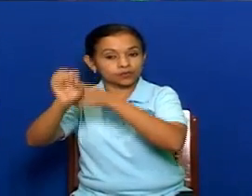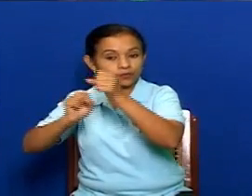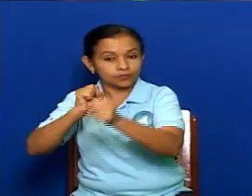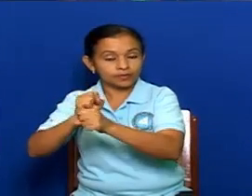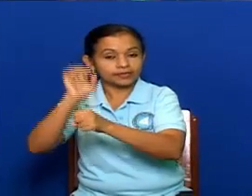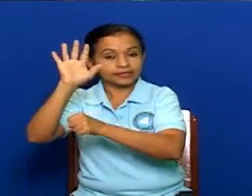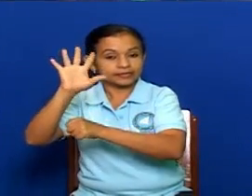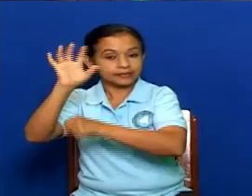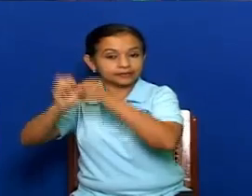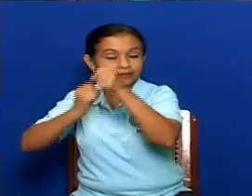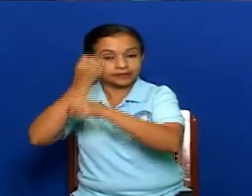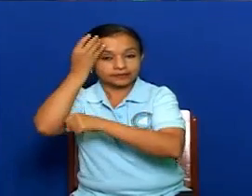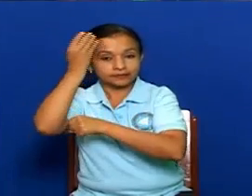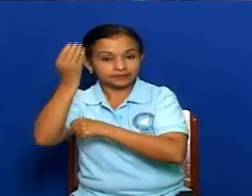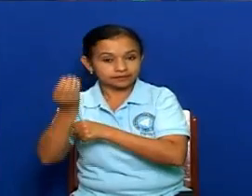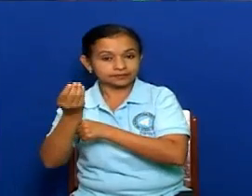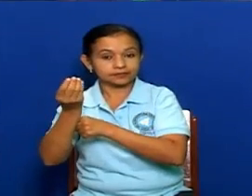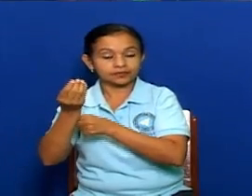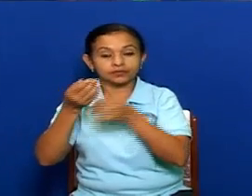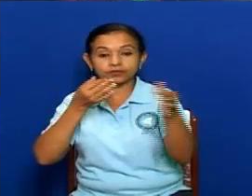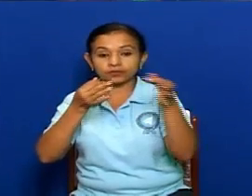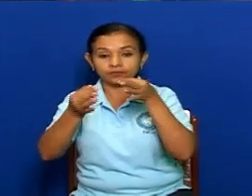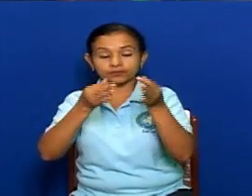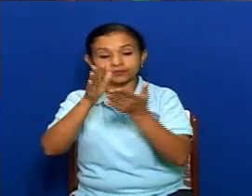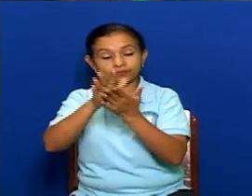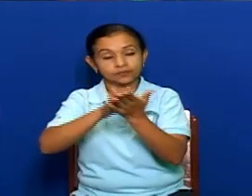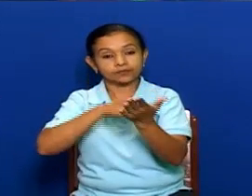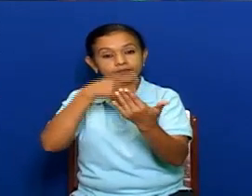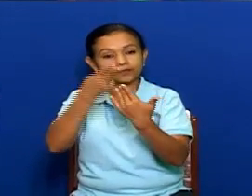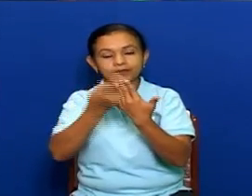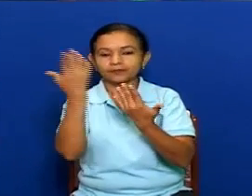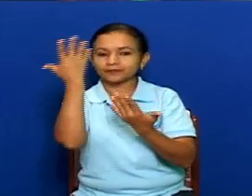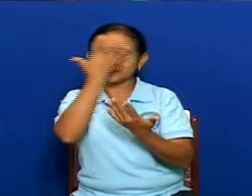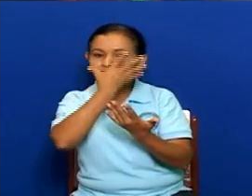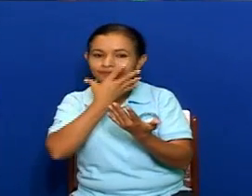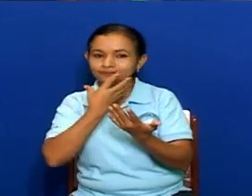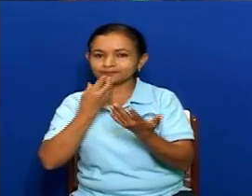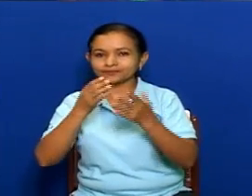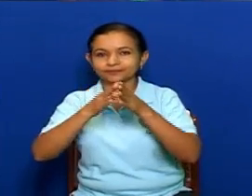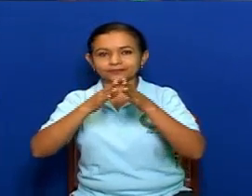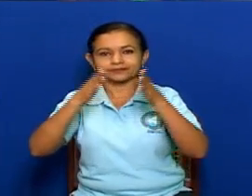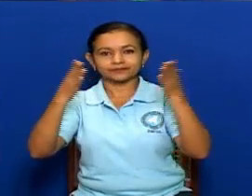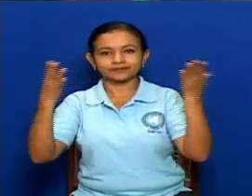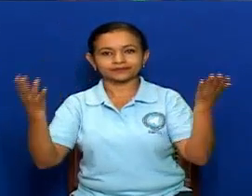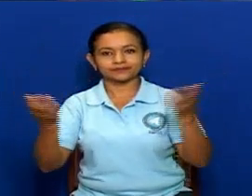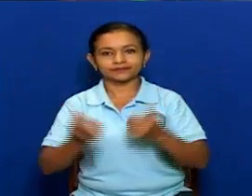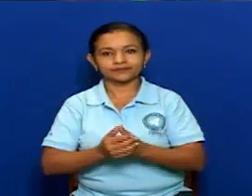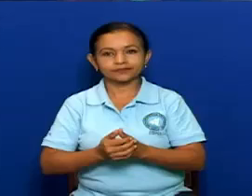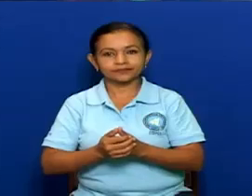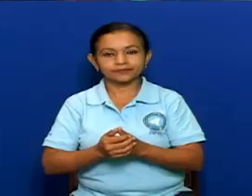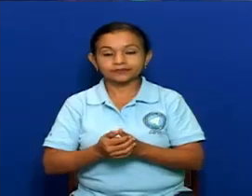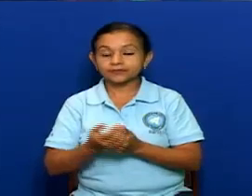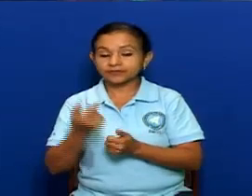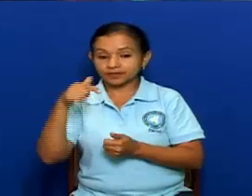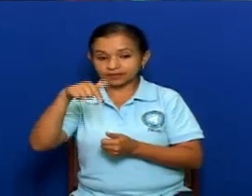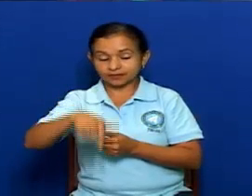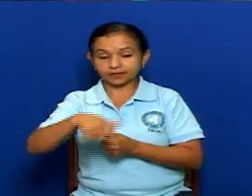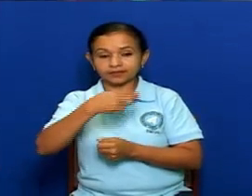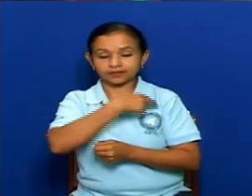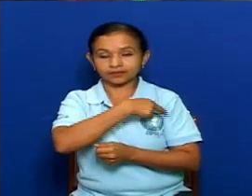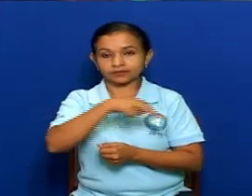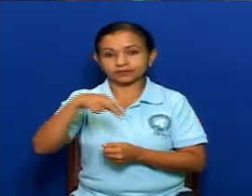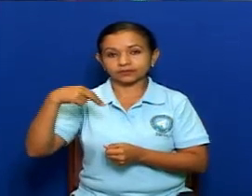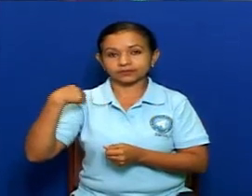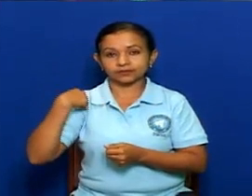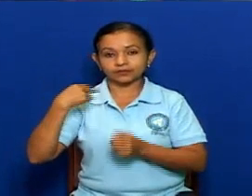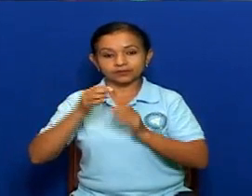es la explicación que tenemos para estos dos programas tan bonitos, tan grandes, y que nosotros, los que estamos al frente